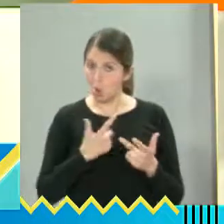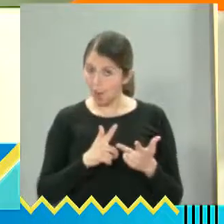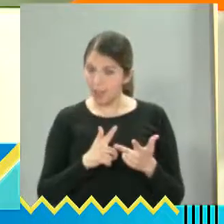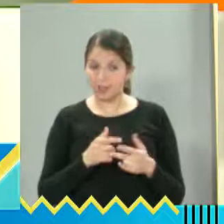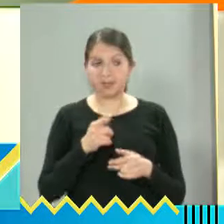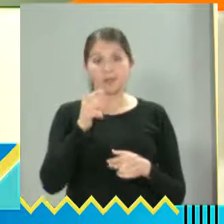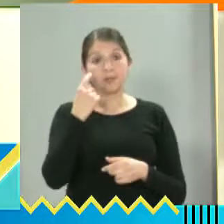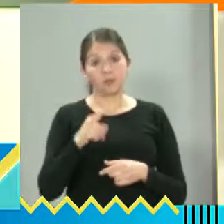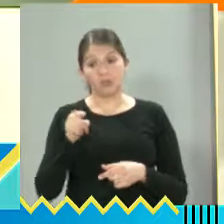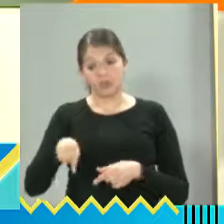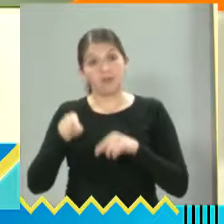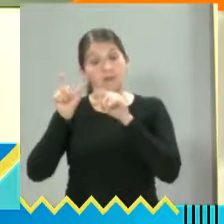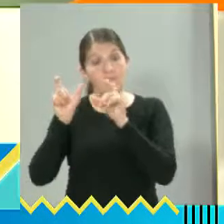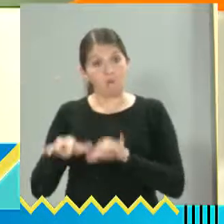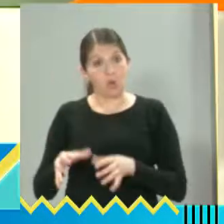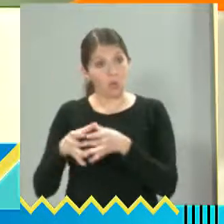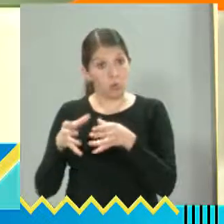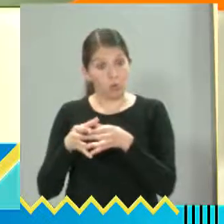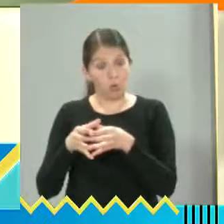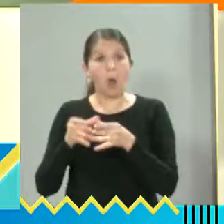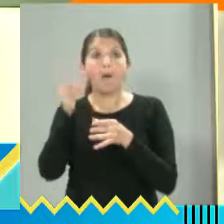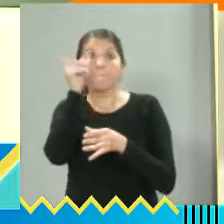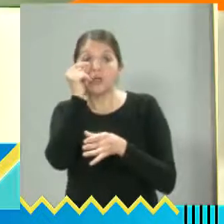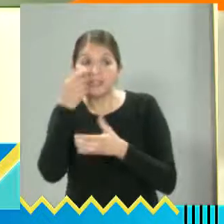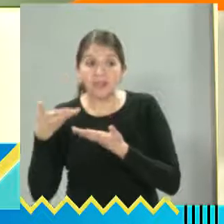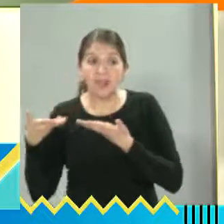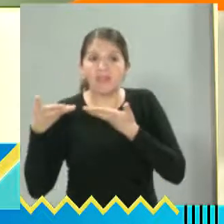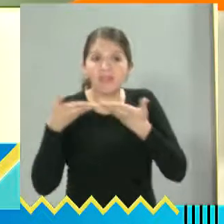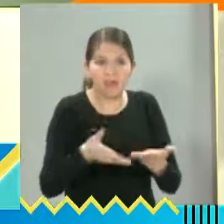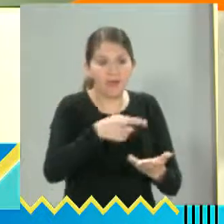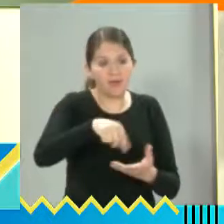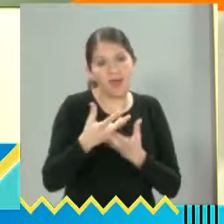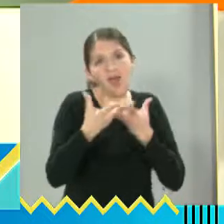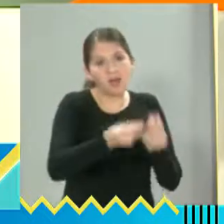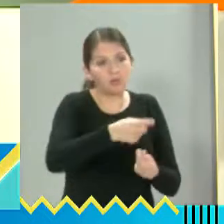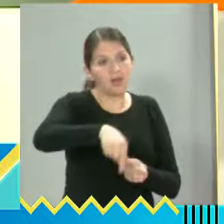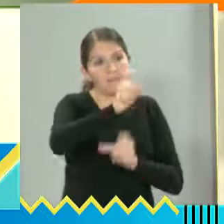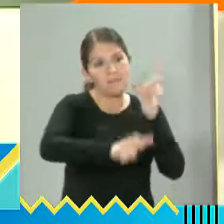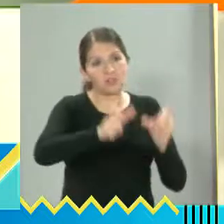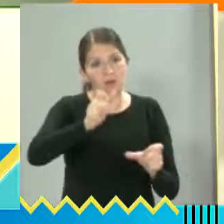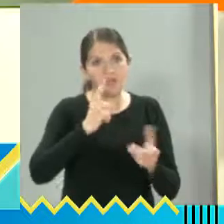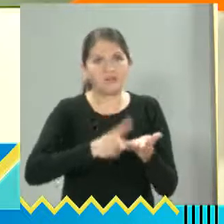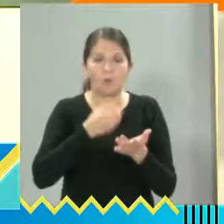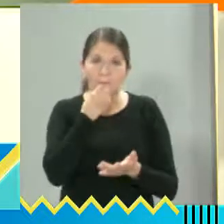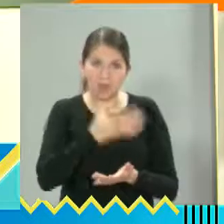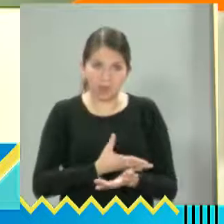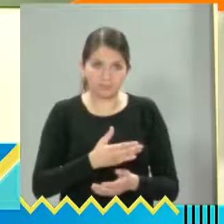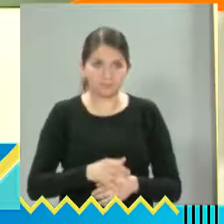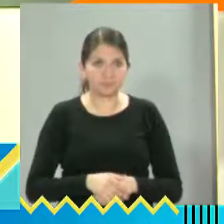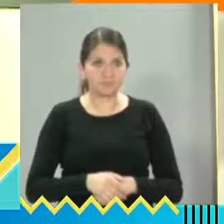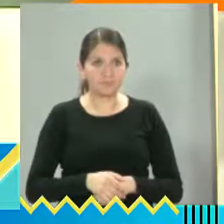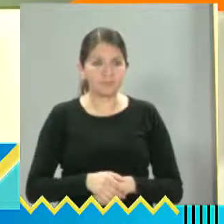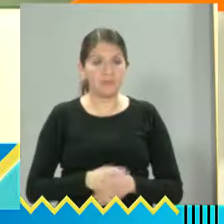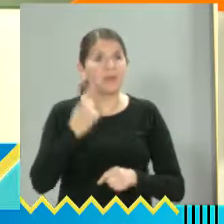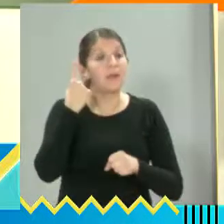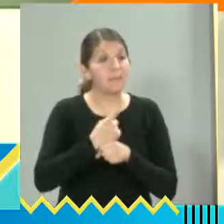de esas políticas, el Estado que nos ayude, que nos asista a tomar la mejor decisión. Obviamente, primero,